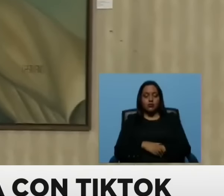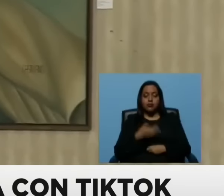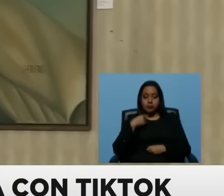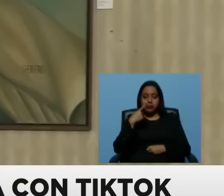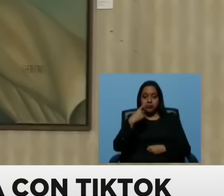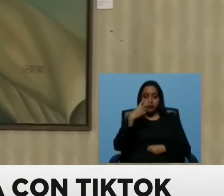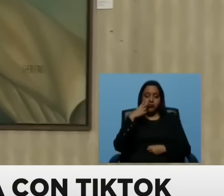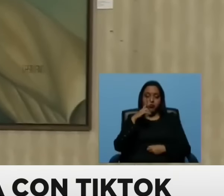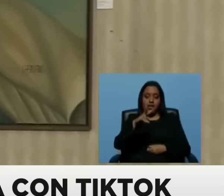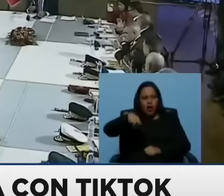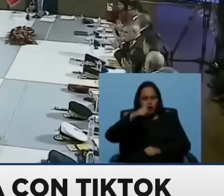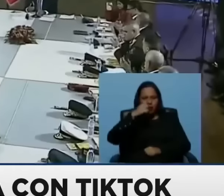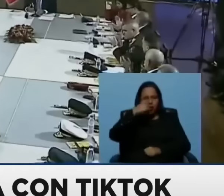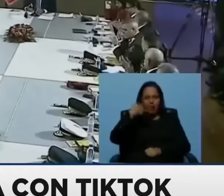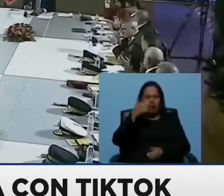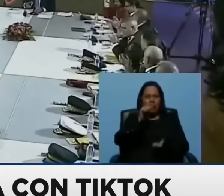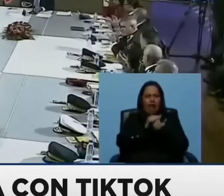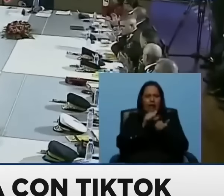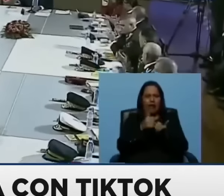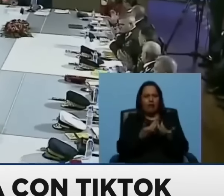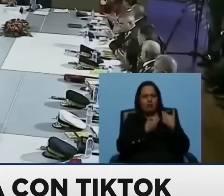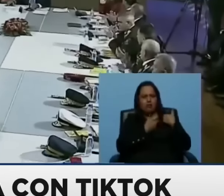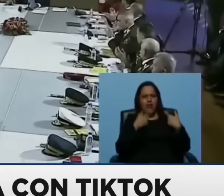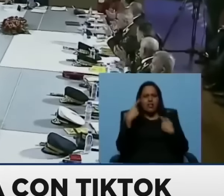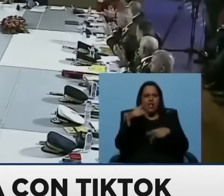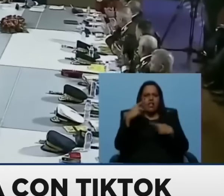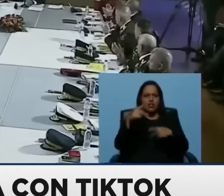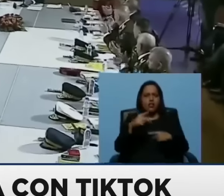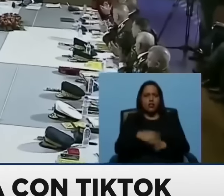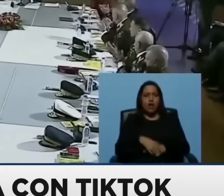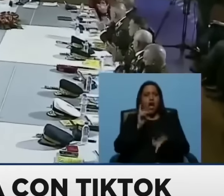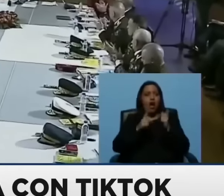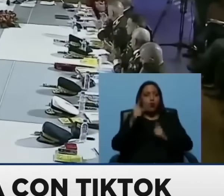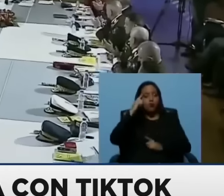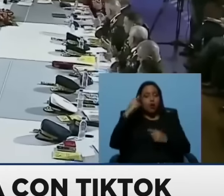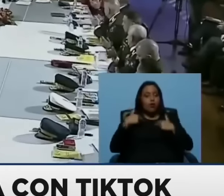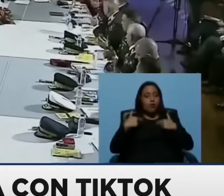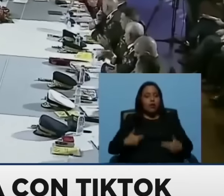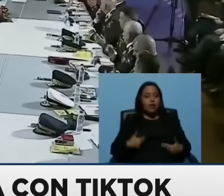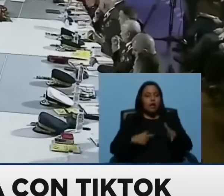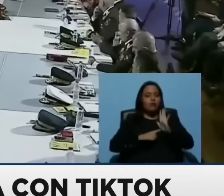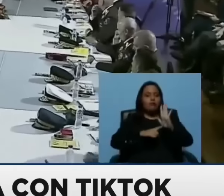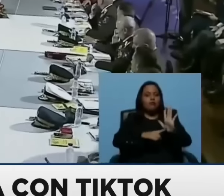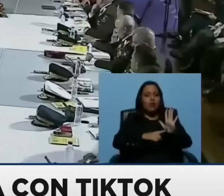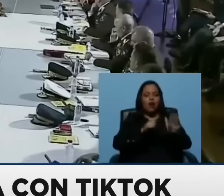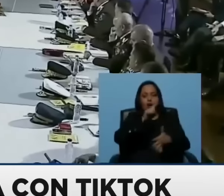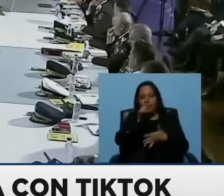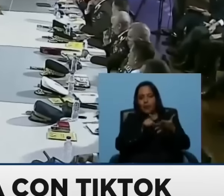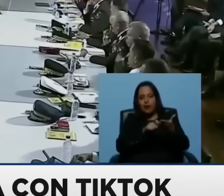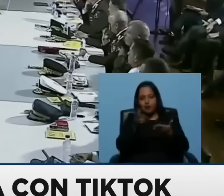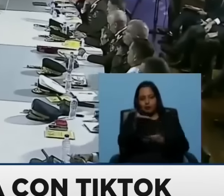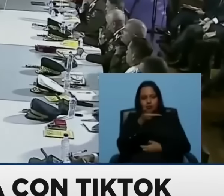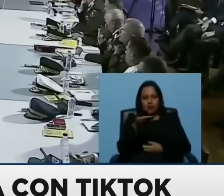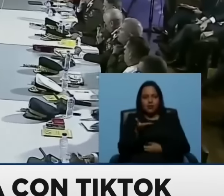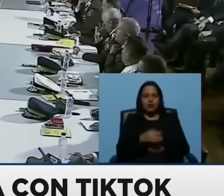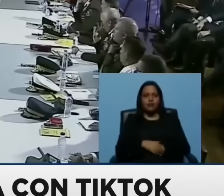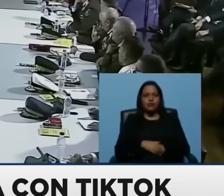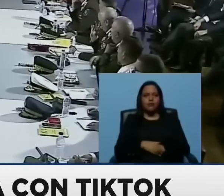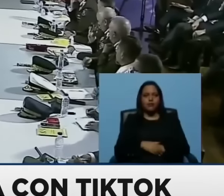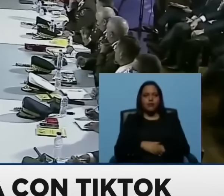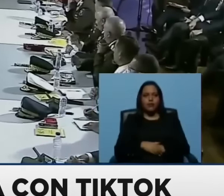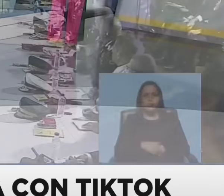habla de la situación que está viviendo internamente esta crisis política, hay que decirlo, con el no reconocimiento no solo de la oposición, sino